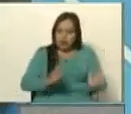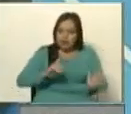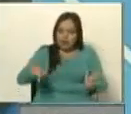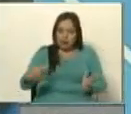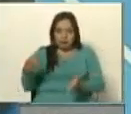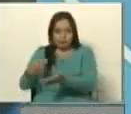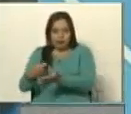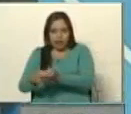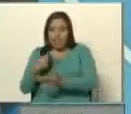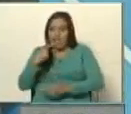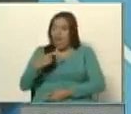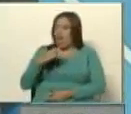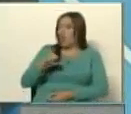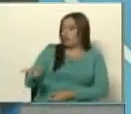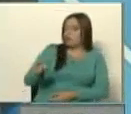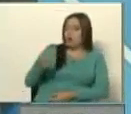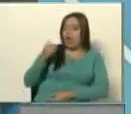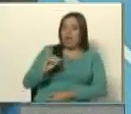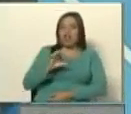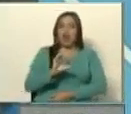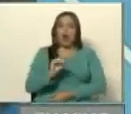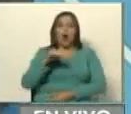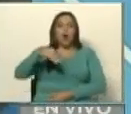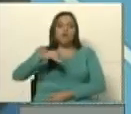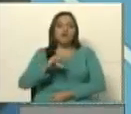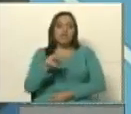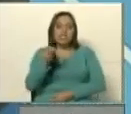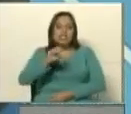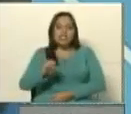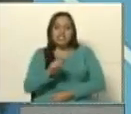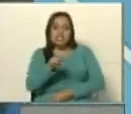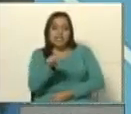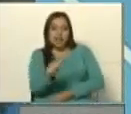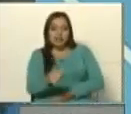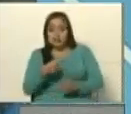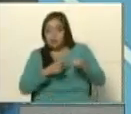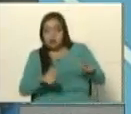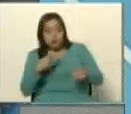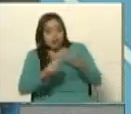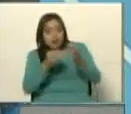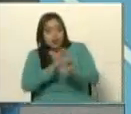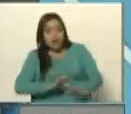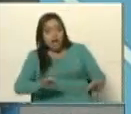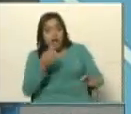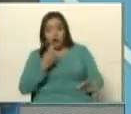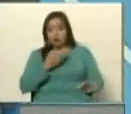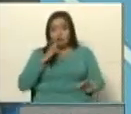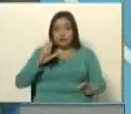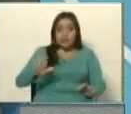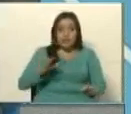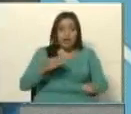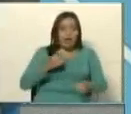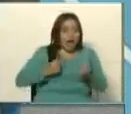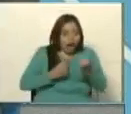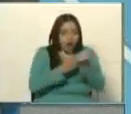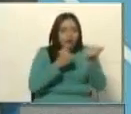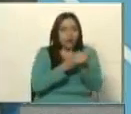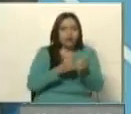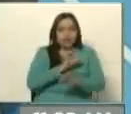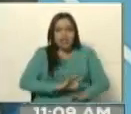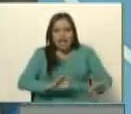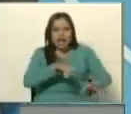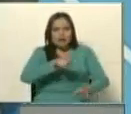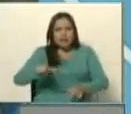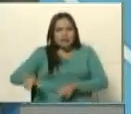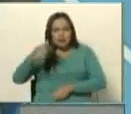de comunista por eso, pero en la realidad Biden no ha cumplido ni siquiera con las más mínimas promesas de ayuda, de apoyo a los más necesitados